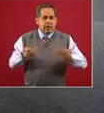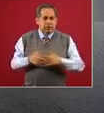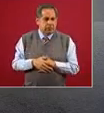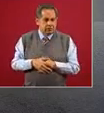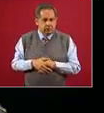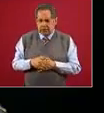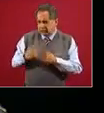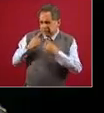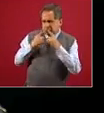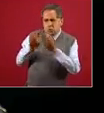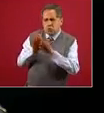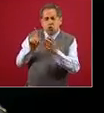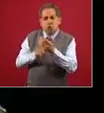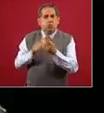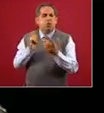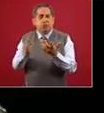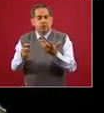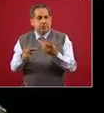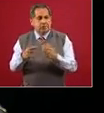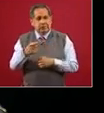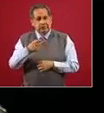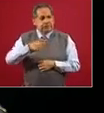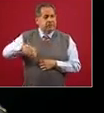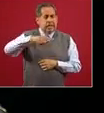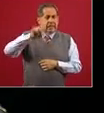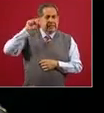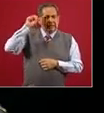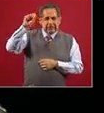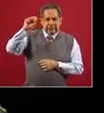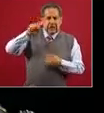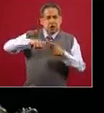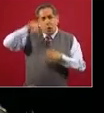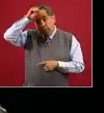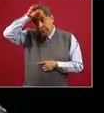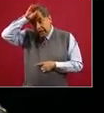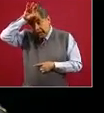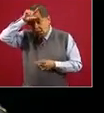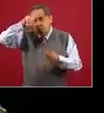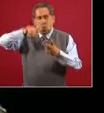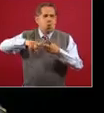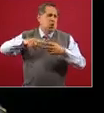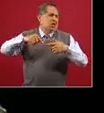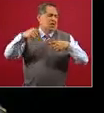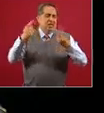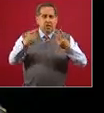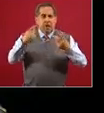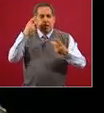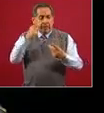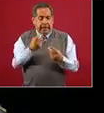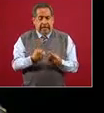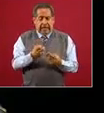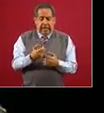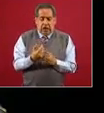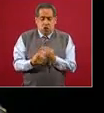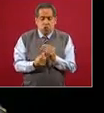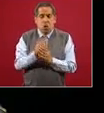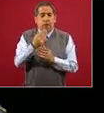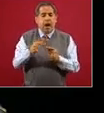dialogado específicamente con los grandes sindicatos, mineros, magisteriales, para esta nueva